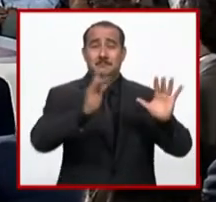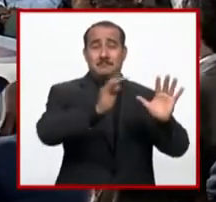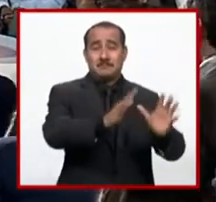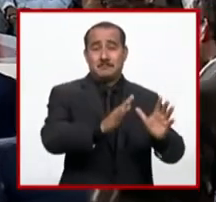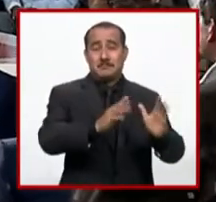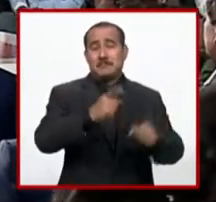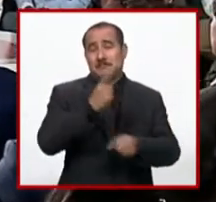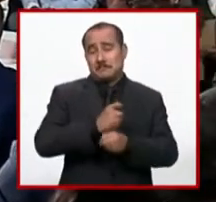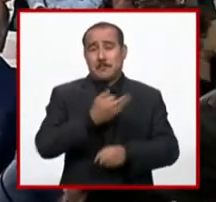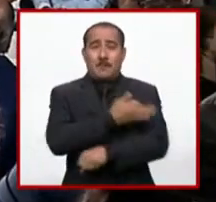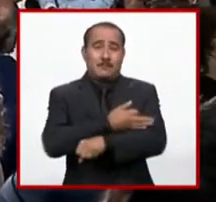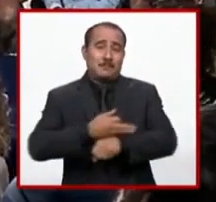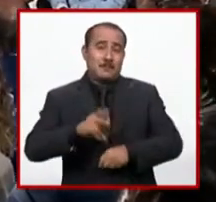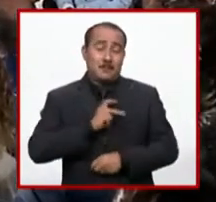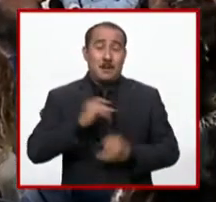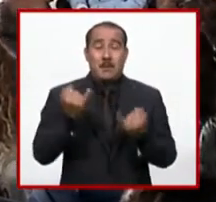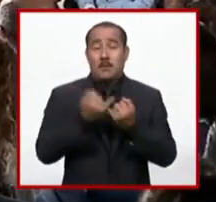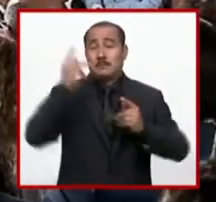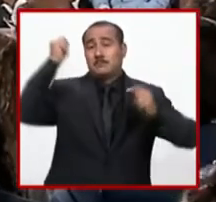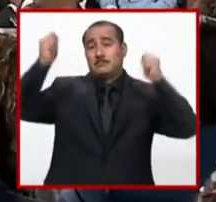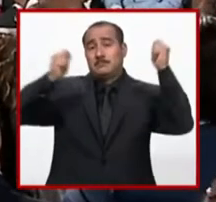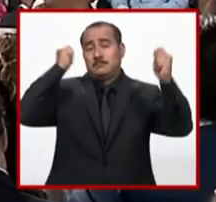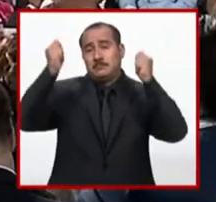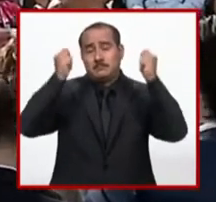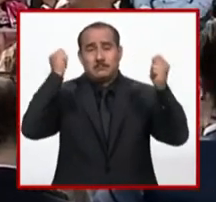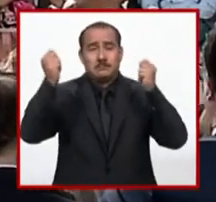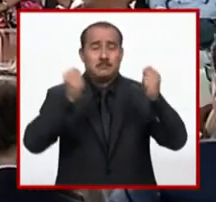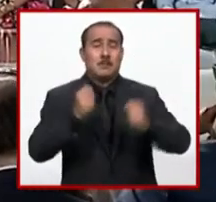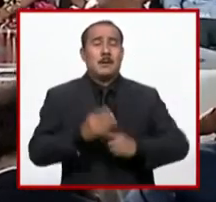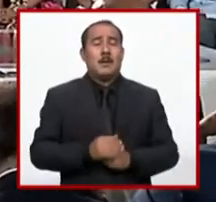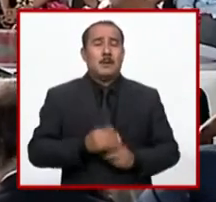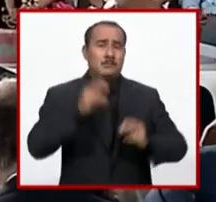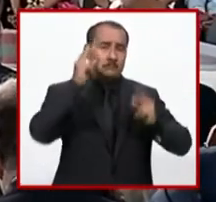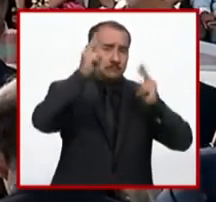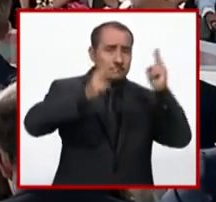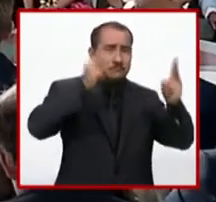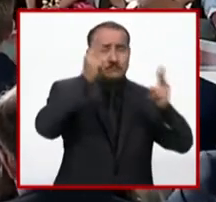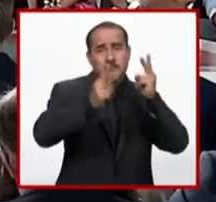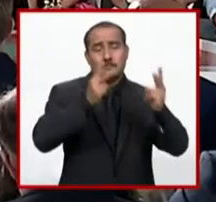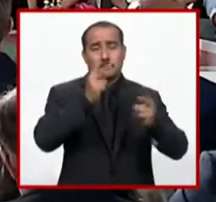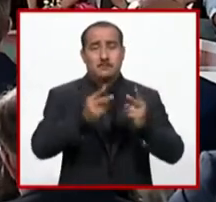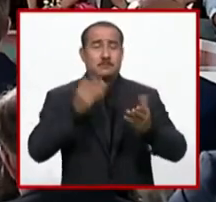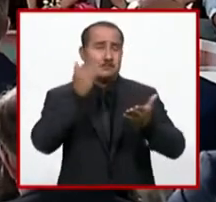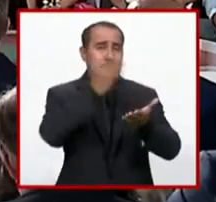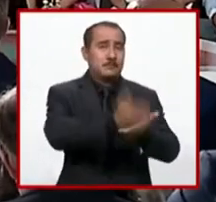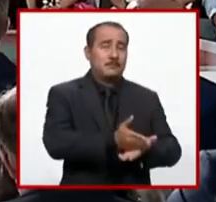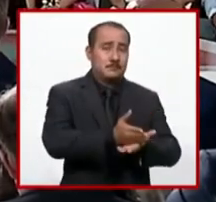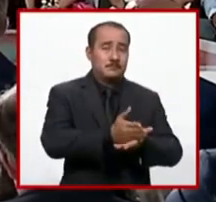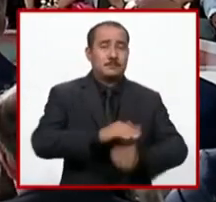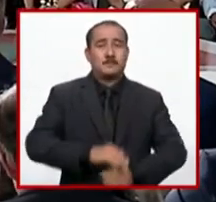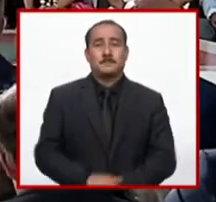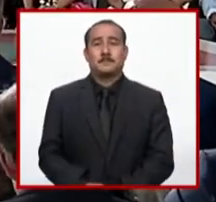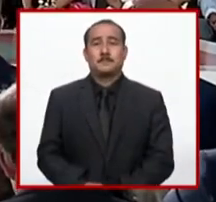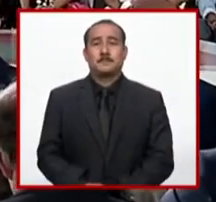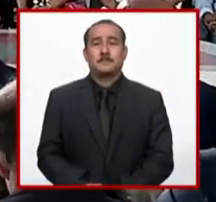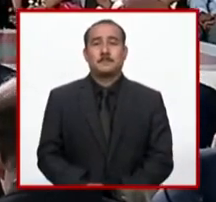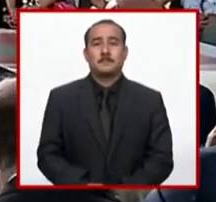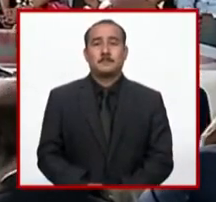primero nuestras familias, pero también los turistas por encima de nuestros lugares